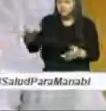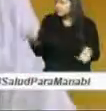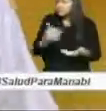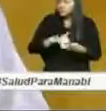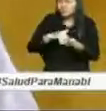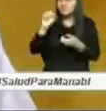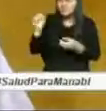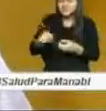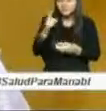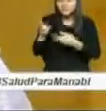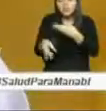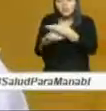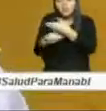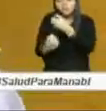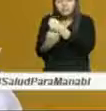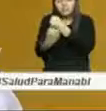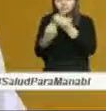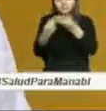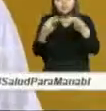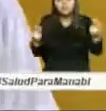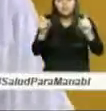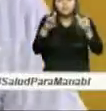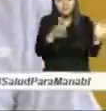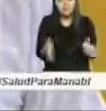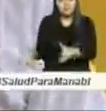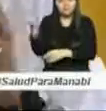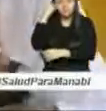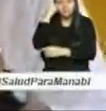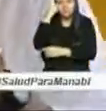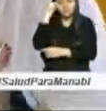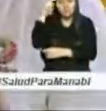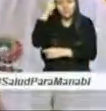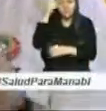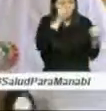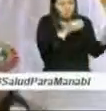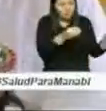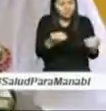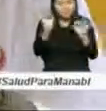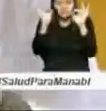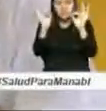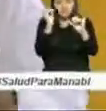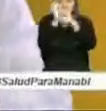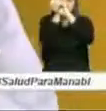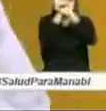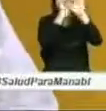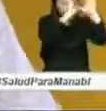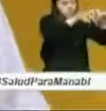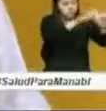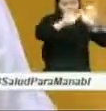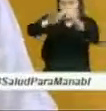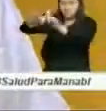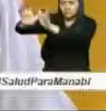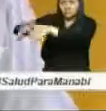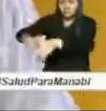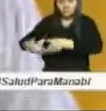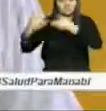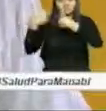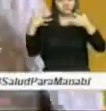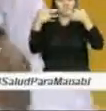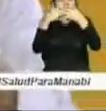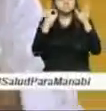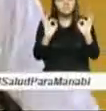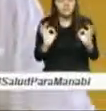ser marginal. Eso se soluciona, se enfrenta organizadamente, institucionalizadamente, acción colectiva